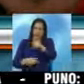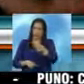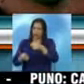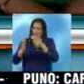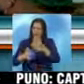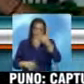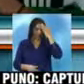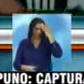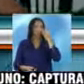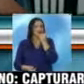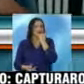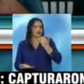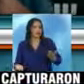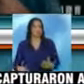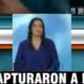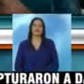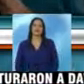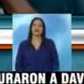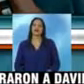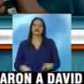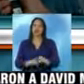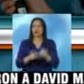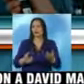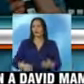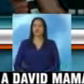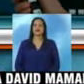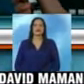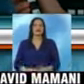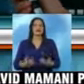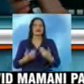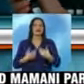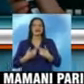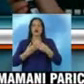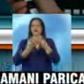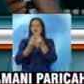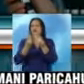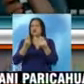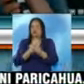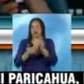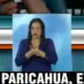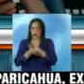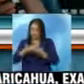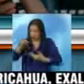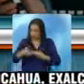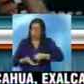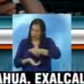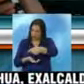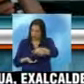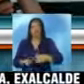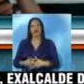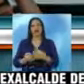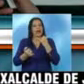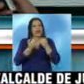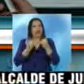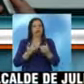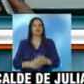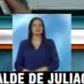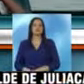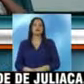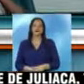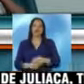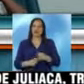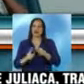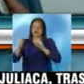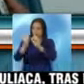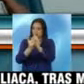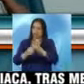perfectamente lo que estaba pasando. Es más, han tenido varias notificaciones, la última de las cuales ha sido entregada personalmente a cada uno de ellos